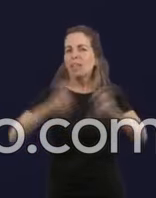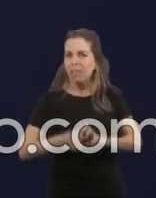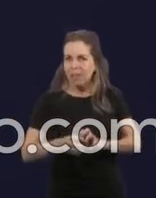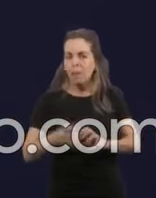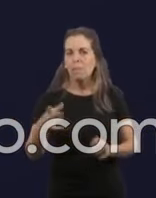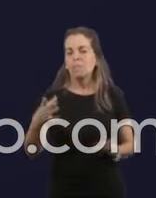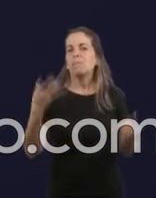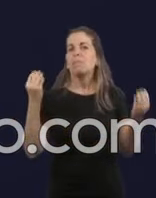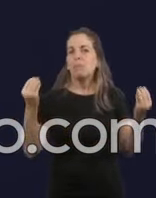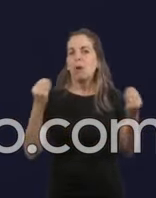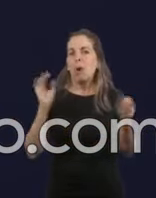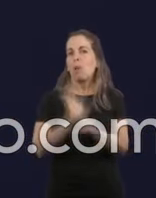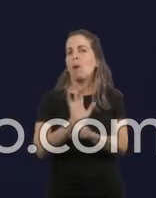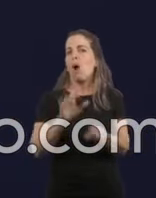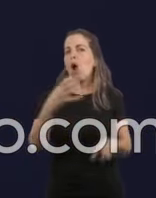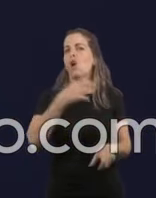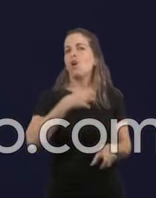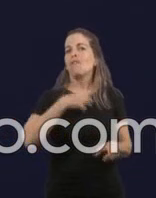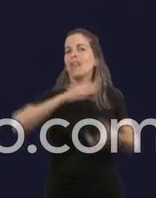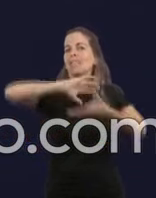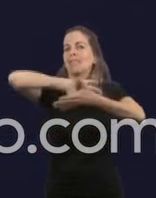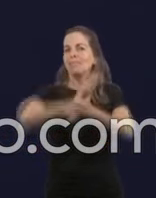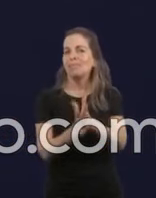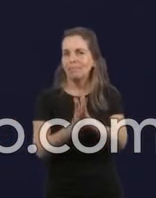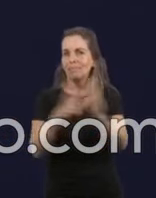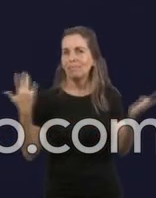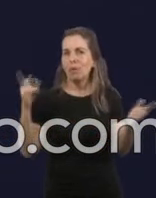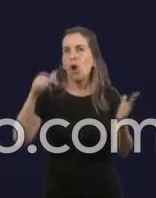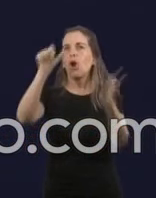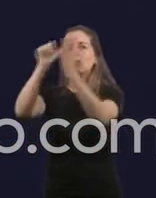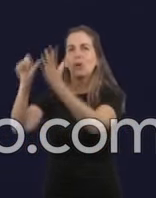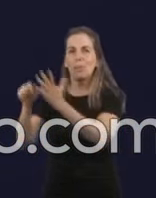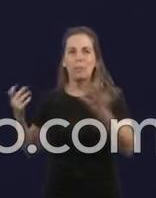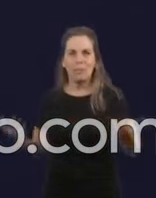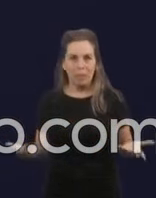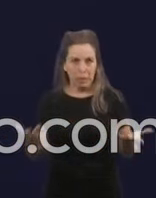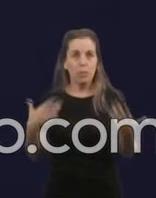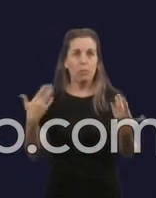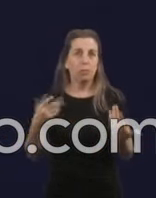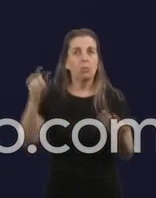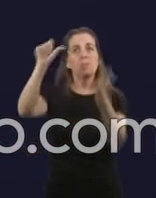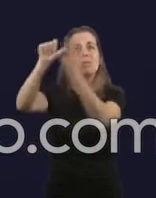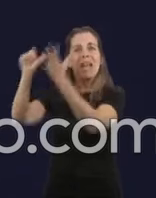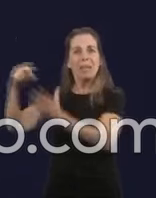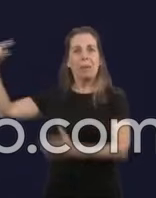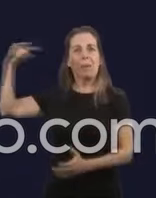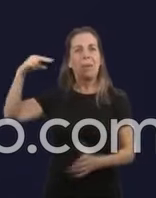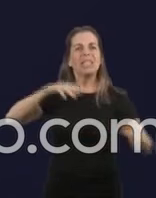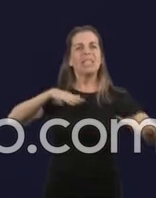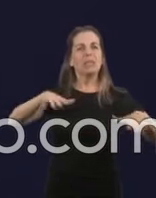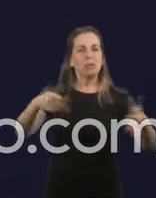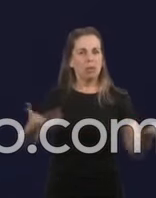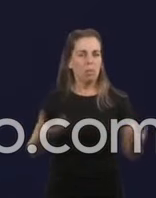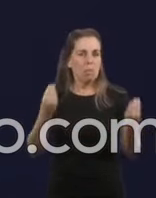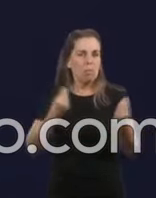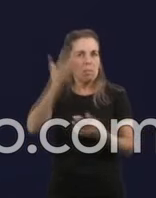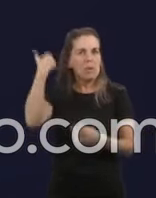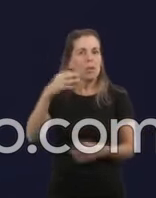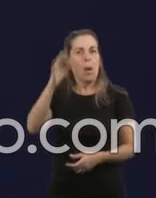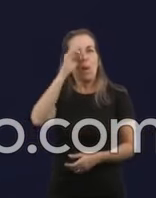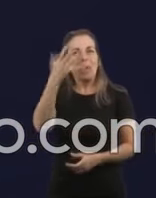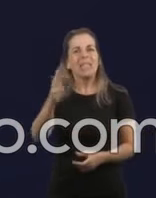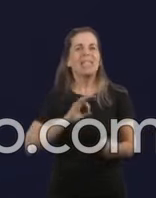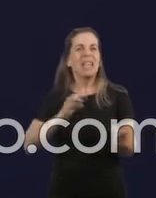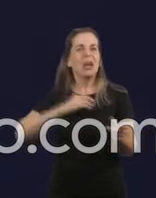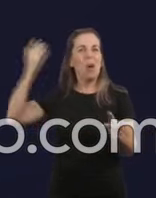la confianza es haber actuado como unos impresentables y unos irresponsables durante 20 o 25 años y lo más